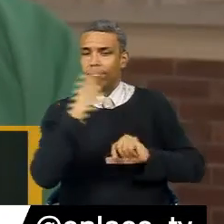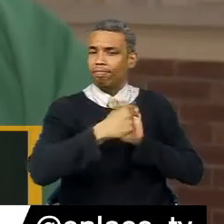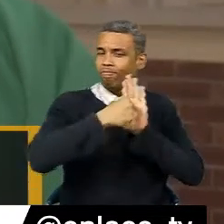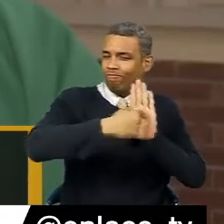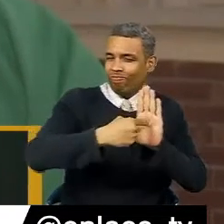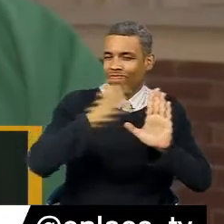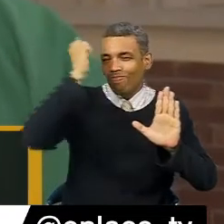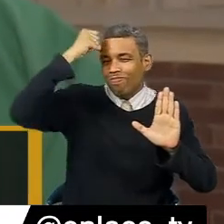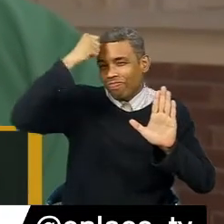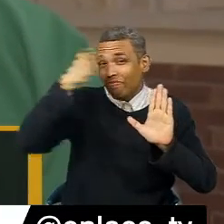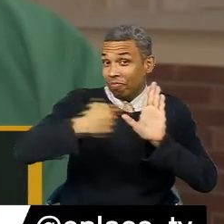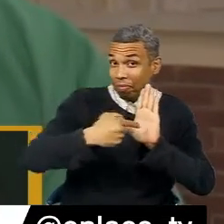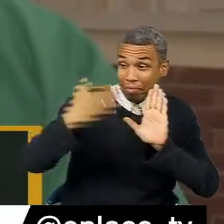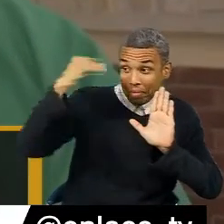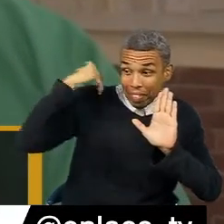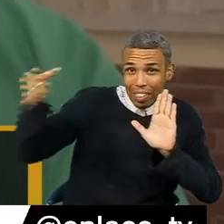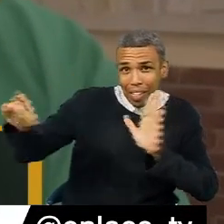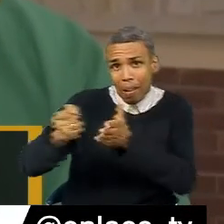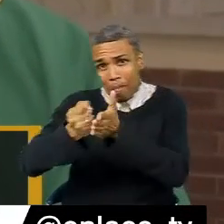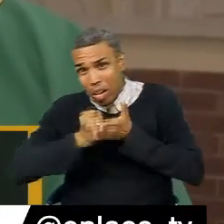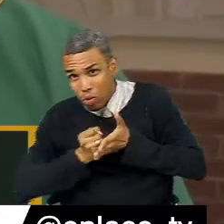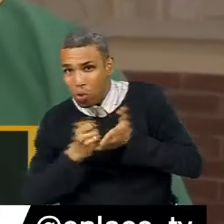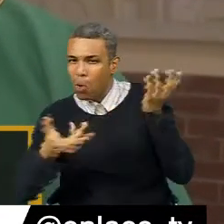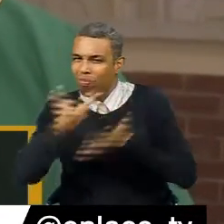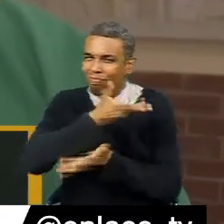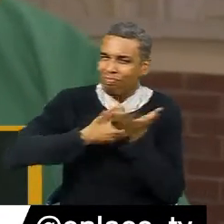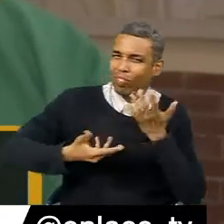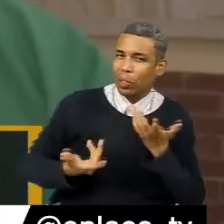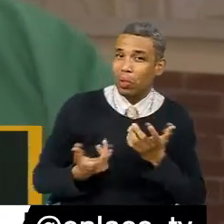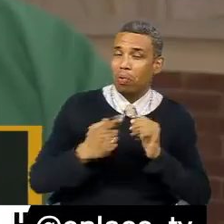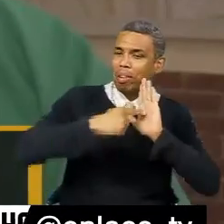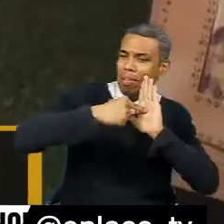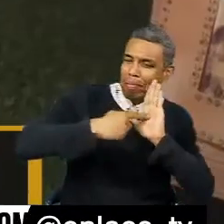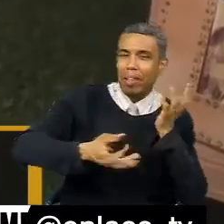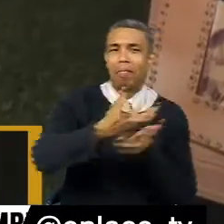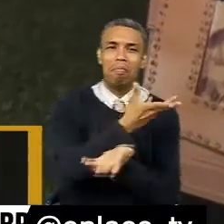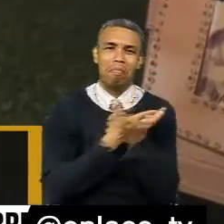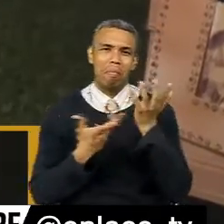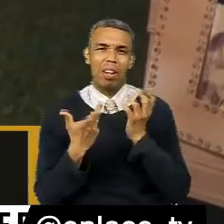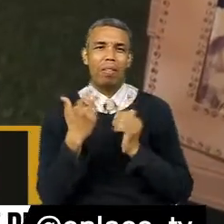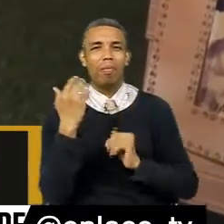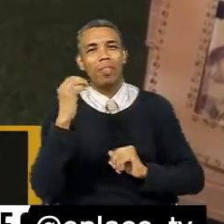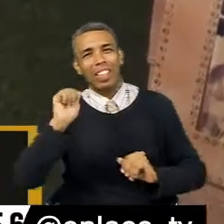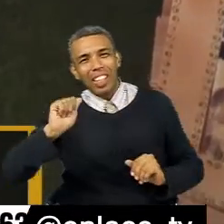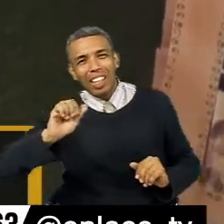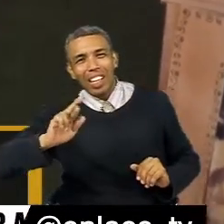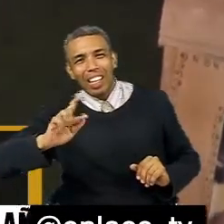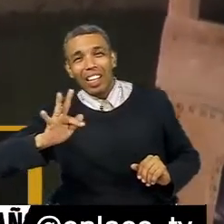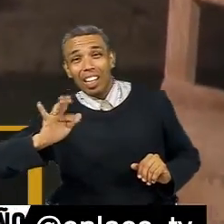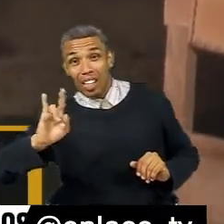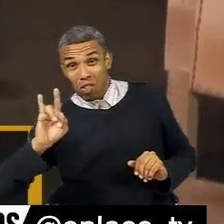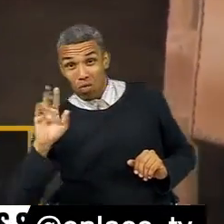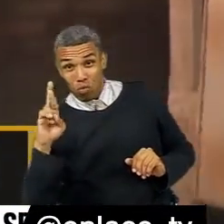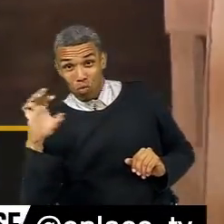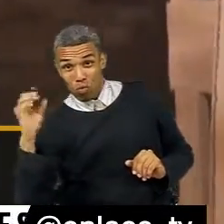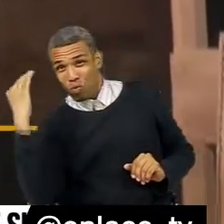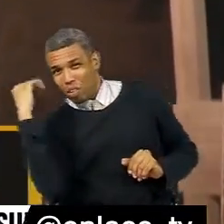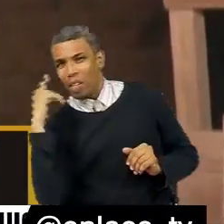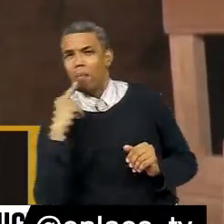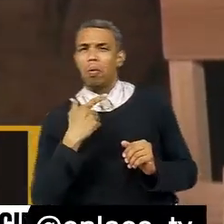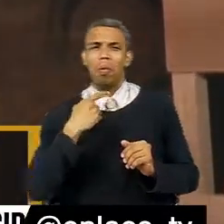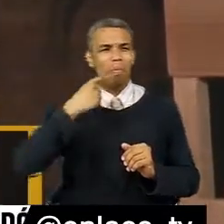aquellos momentos en el que el padre Arturo compartió con padres de familia, con estudiantes, con docentes, para que el